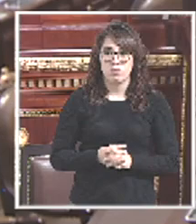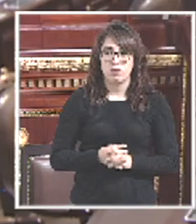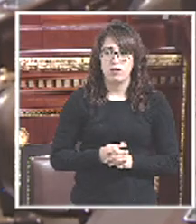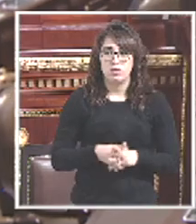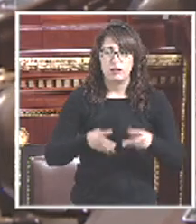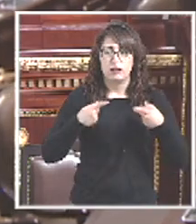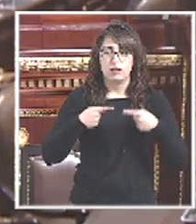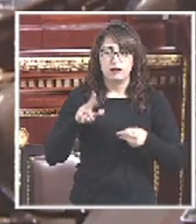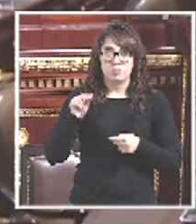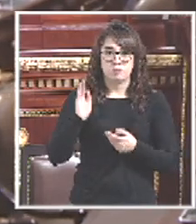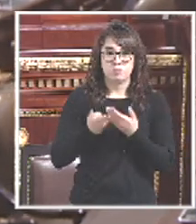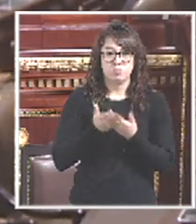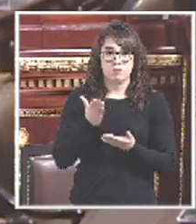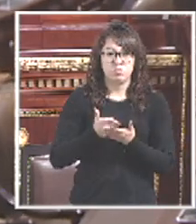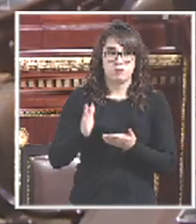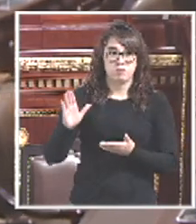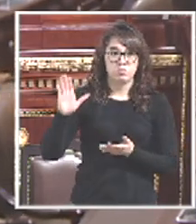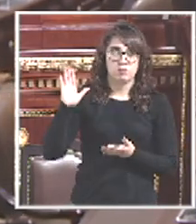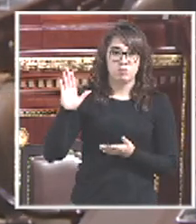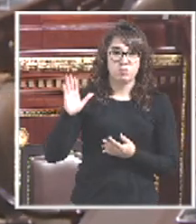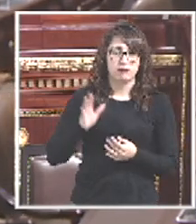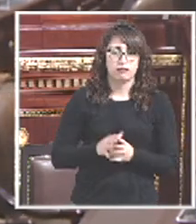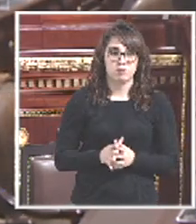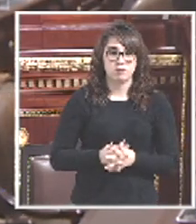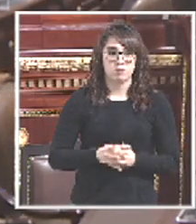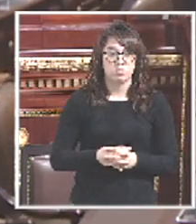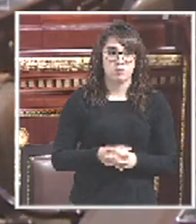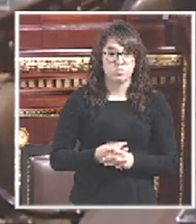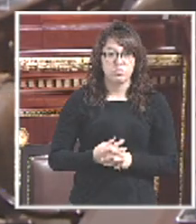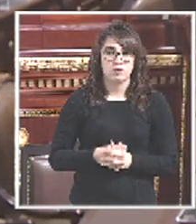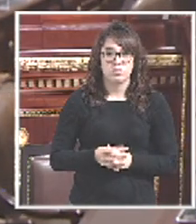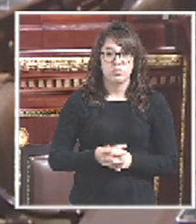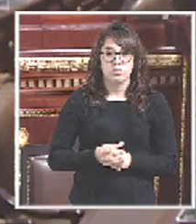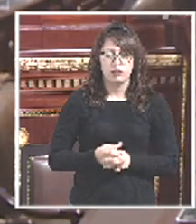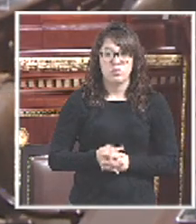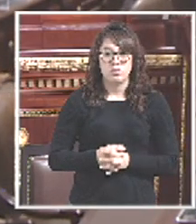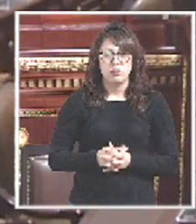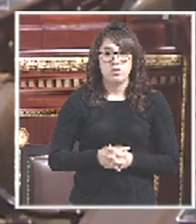Los que estén por la negativa, sírvanse manifestarlo levantando la mano.